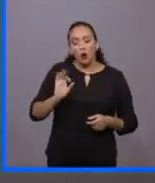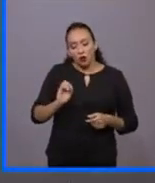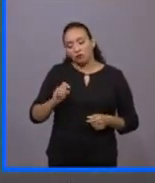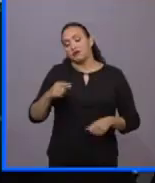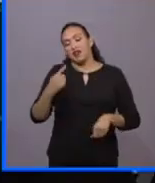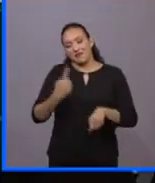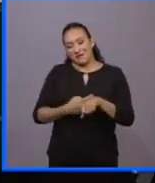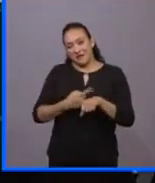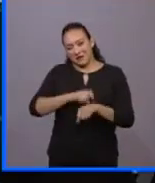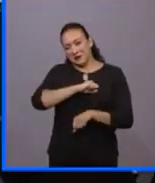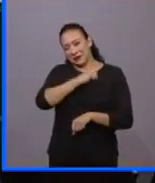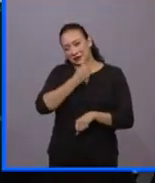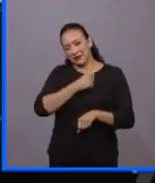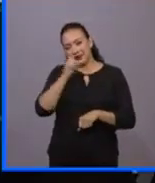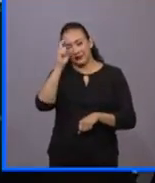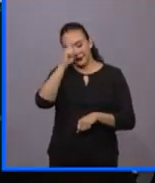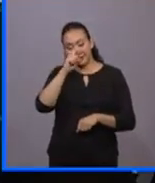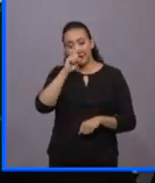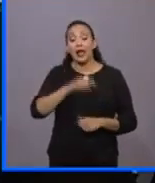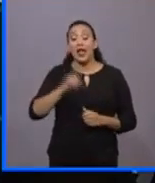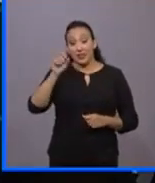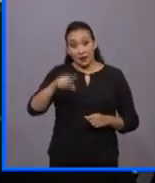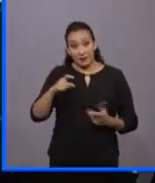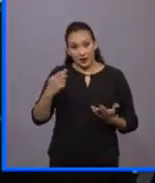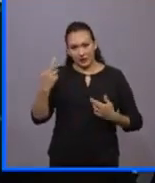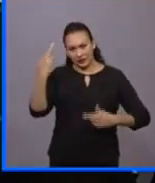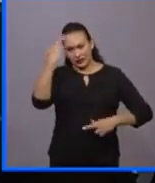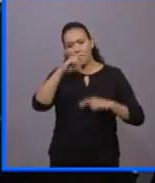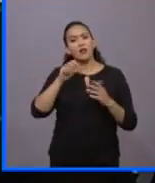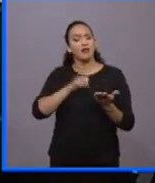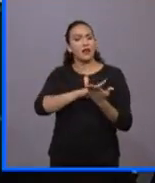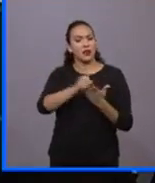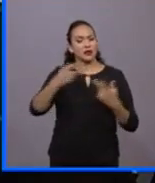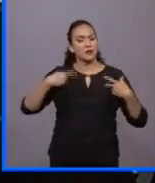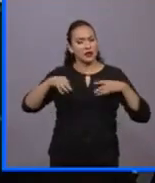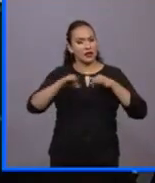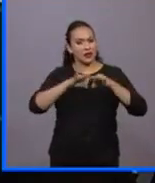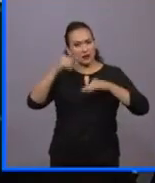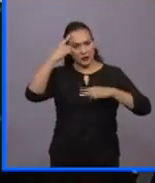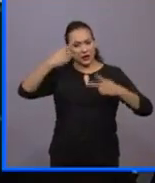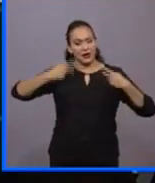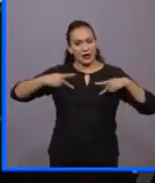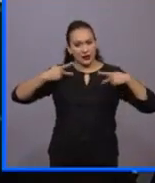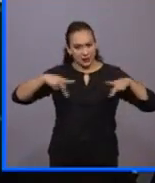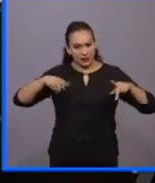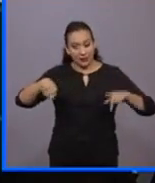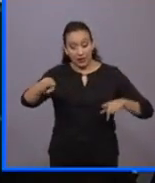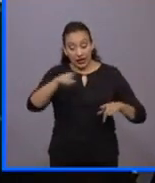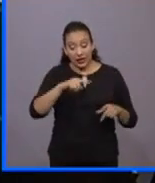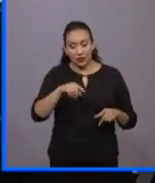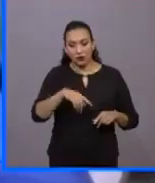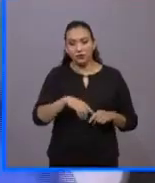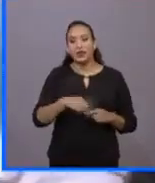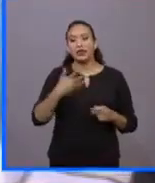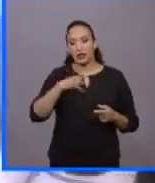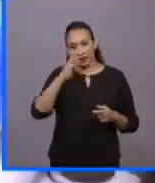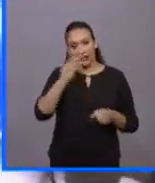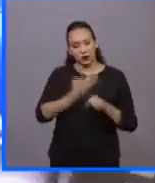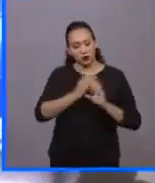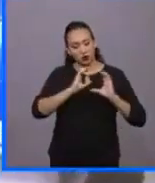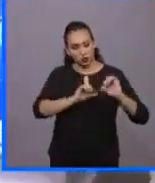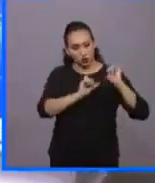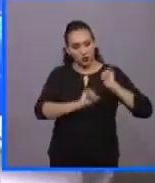salud. Resoluciones en las que también ha protegido los derechos laborales de las personas que tienen a su cargo esta